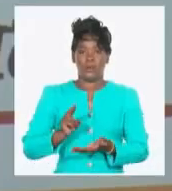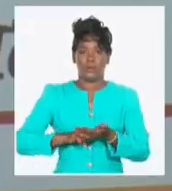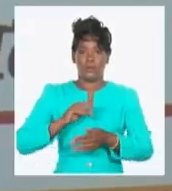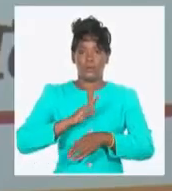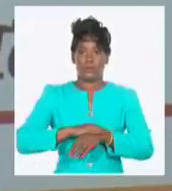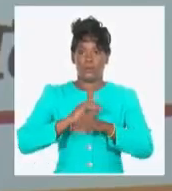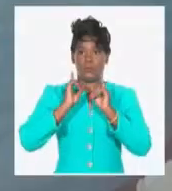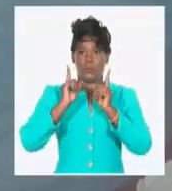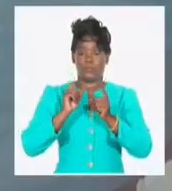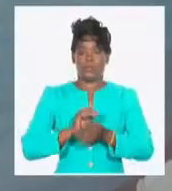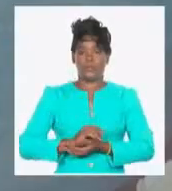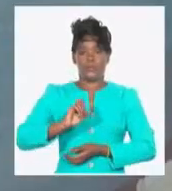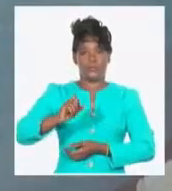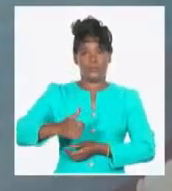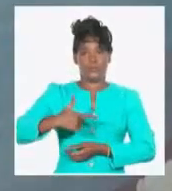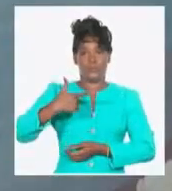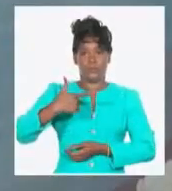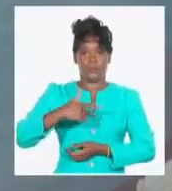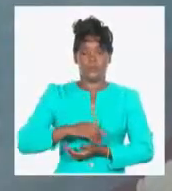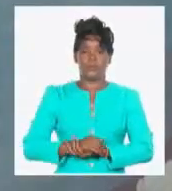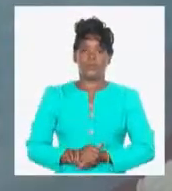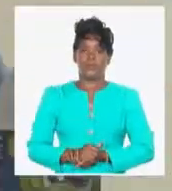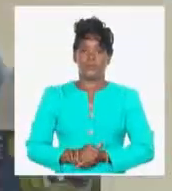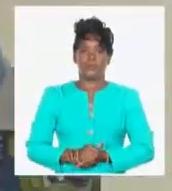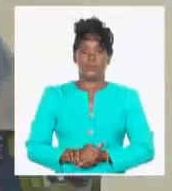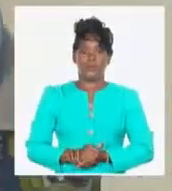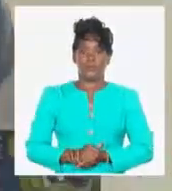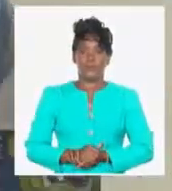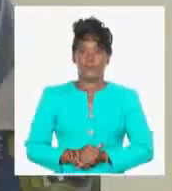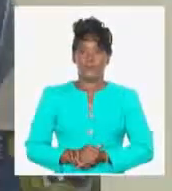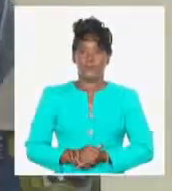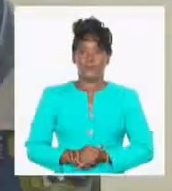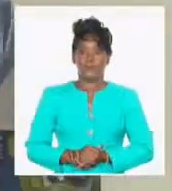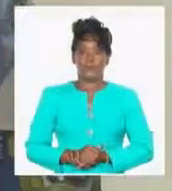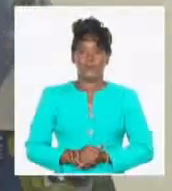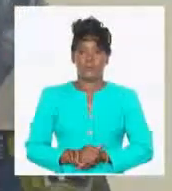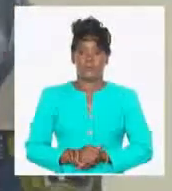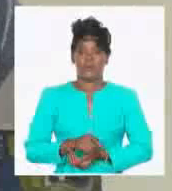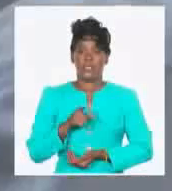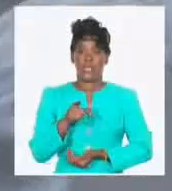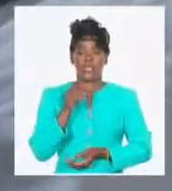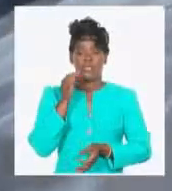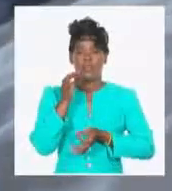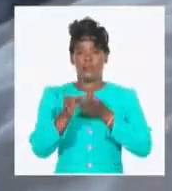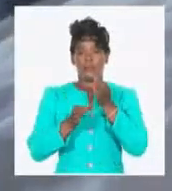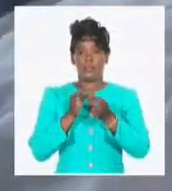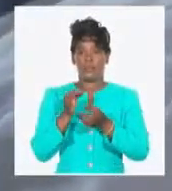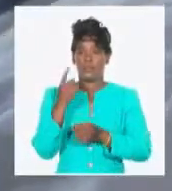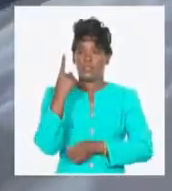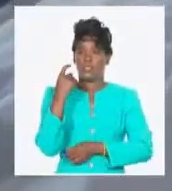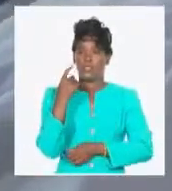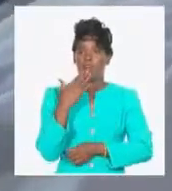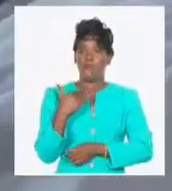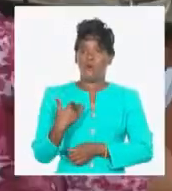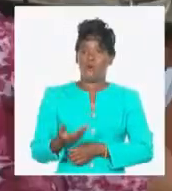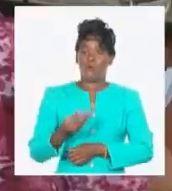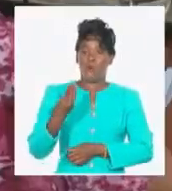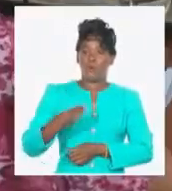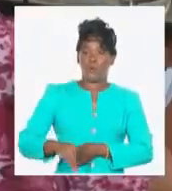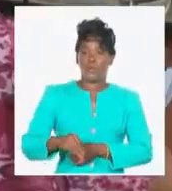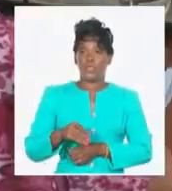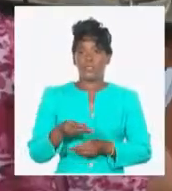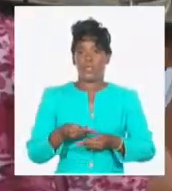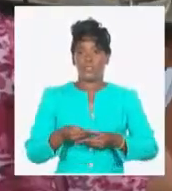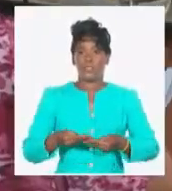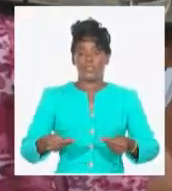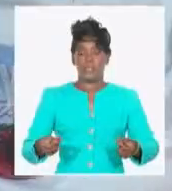Político y vicepresidente de la República, Salvador Valdés Mesa, reflexionó sobre la necesidad de aprovechar la tierra y